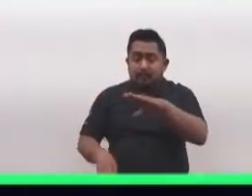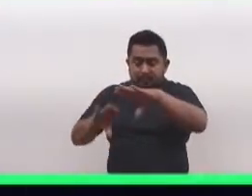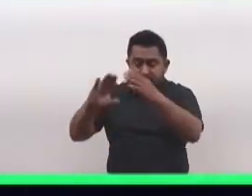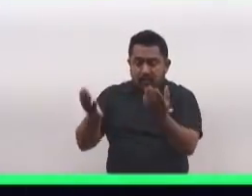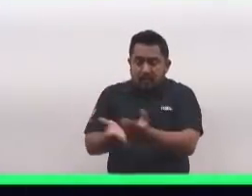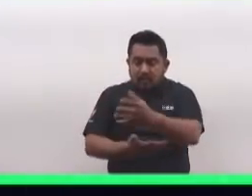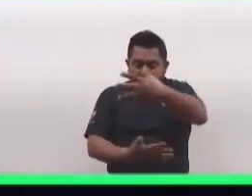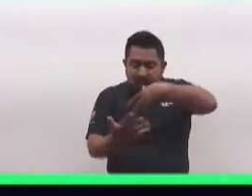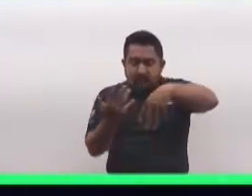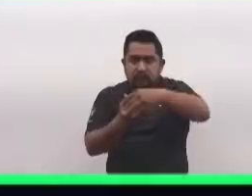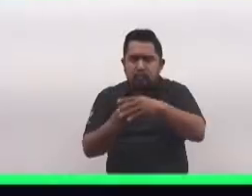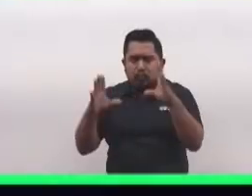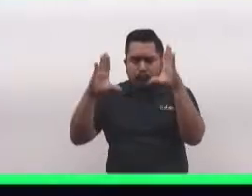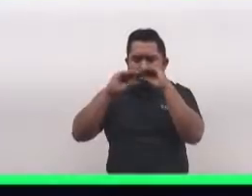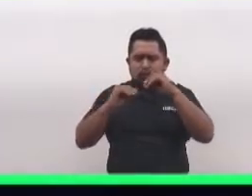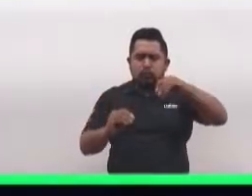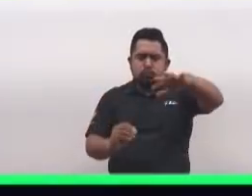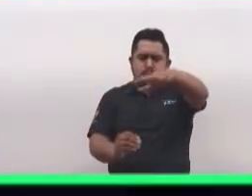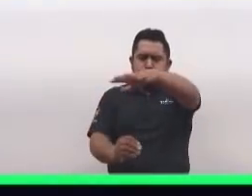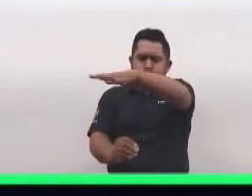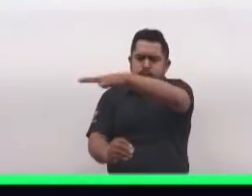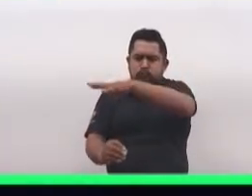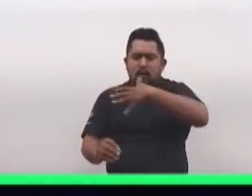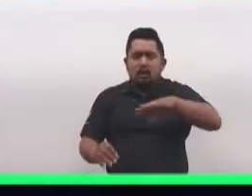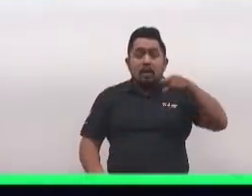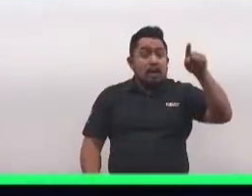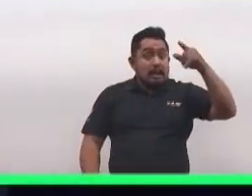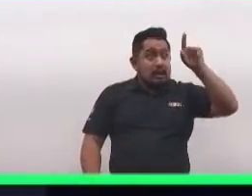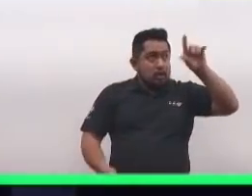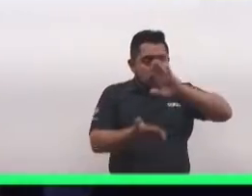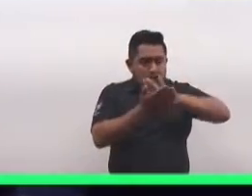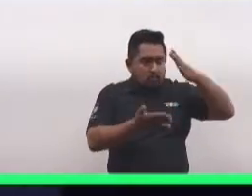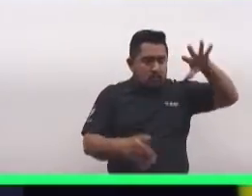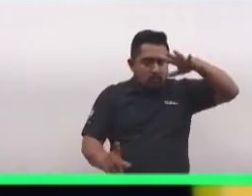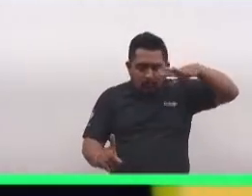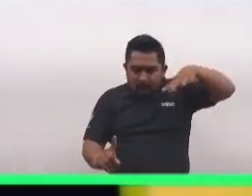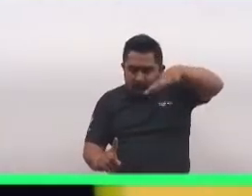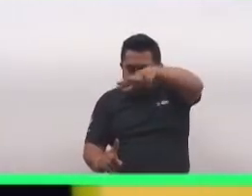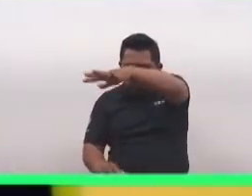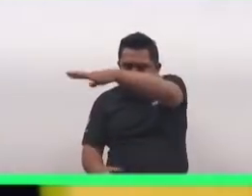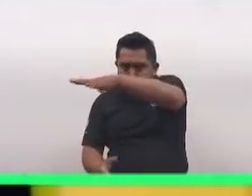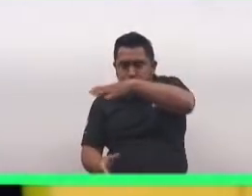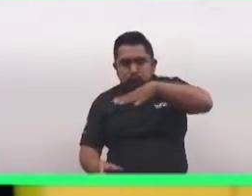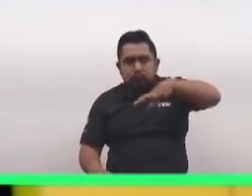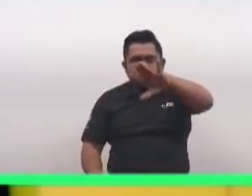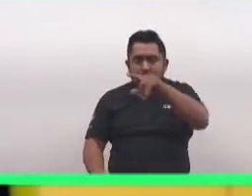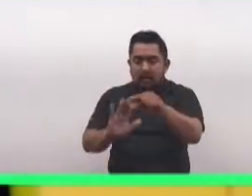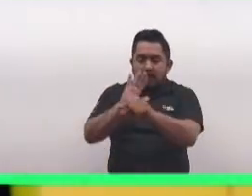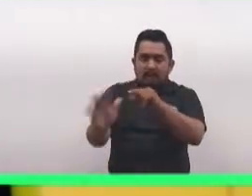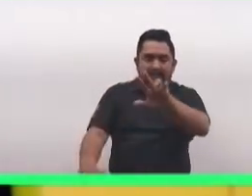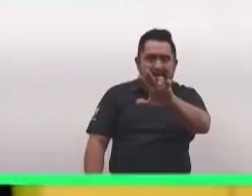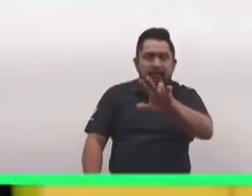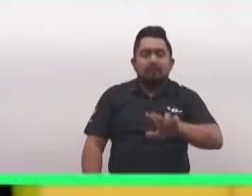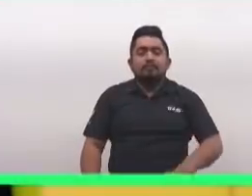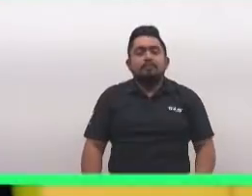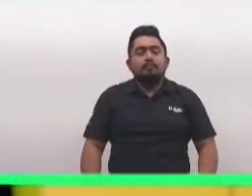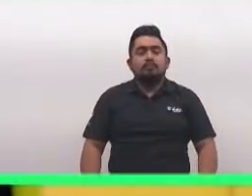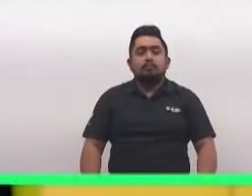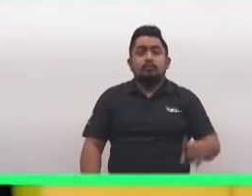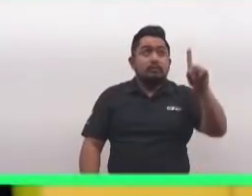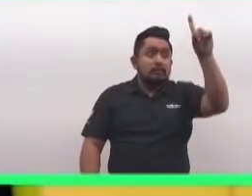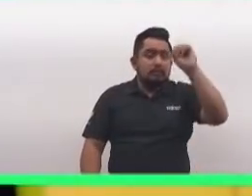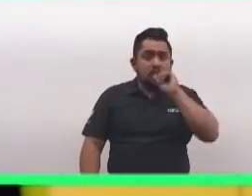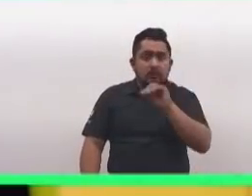las tinieblas estaban sobre la faz del abismo y el espíritu de dios se movía sobre afa de las aguas siga un versículo más por favor el versículo 3 y dijo dios